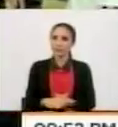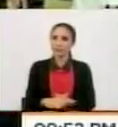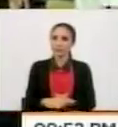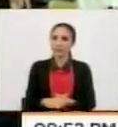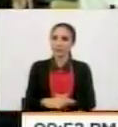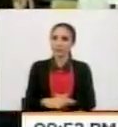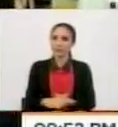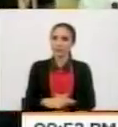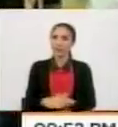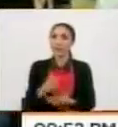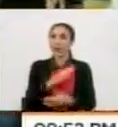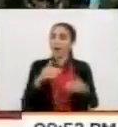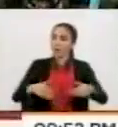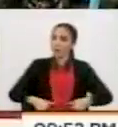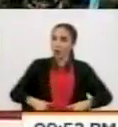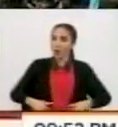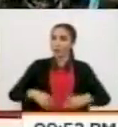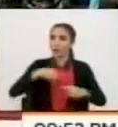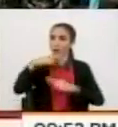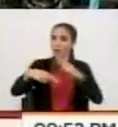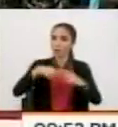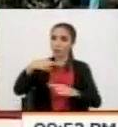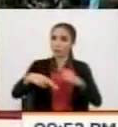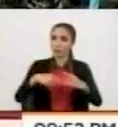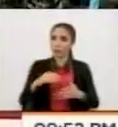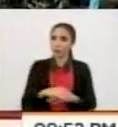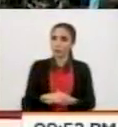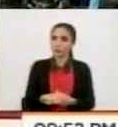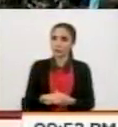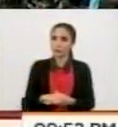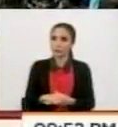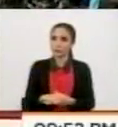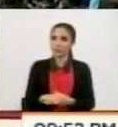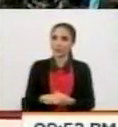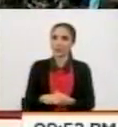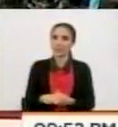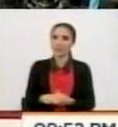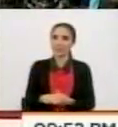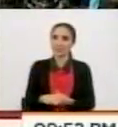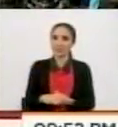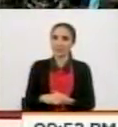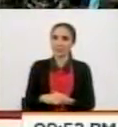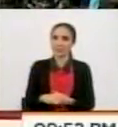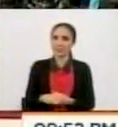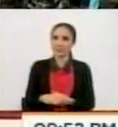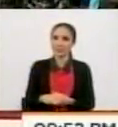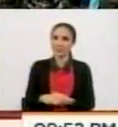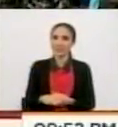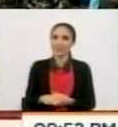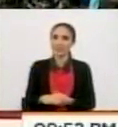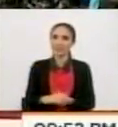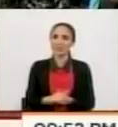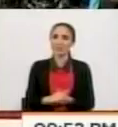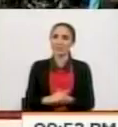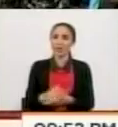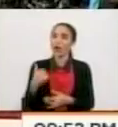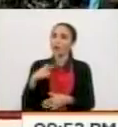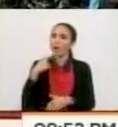revolución, al esfuerzo. Así es. Yo hoy les decía a los compañeros en Parque Miranda